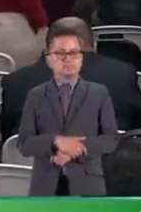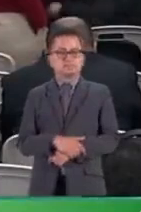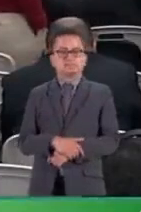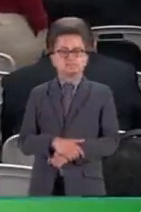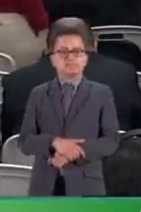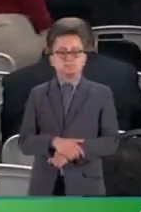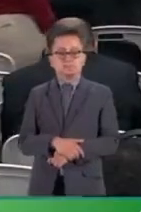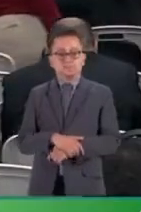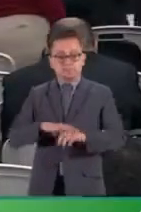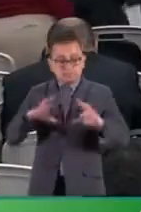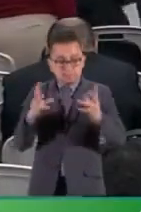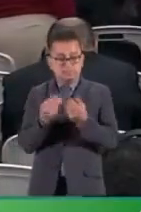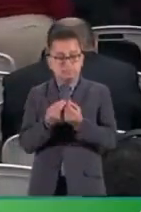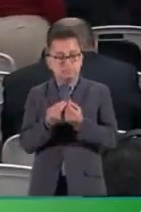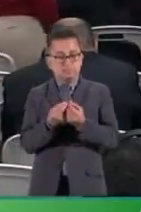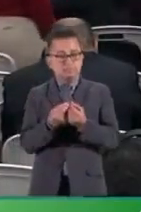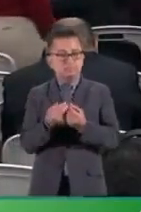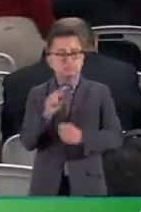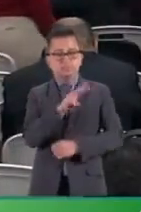Se emitieron